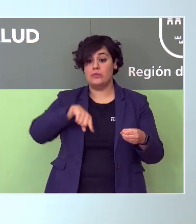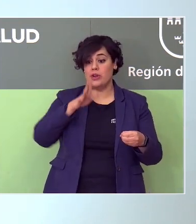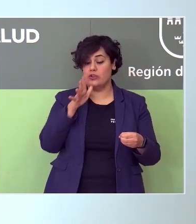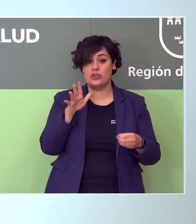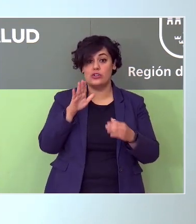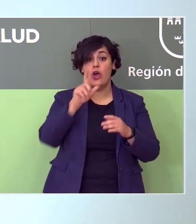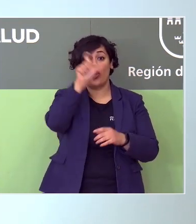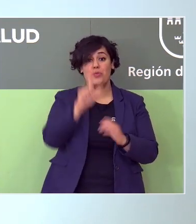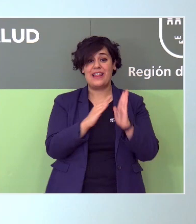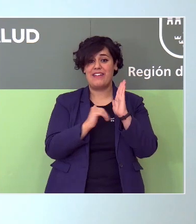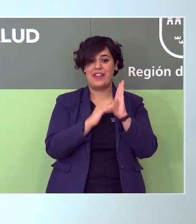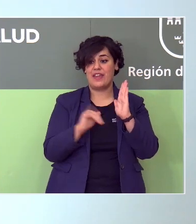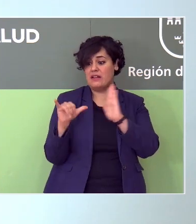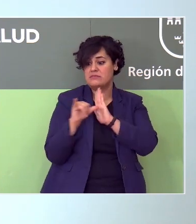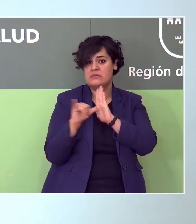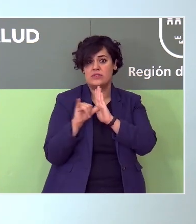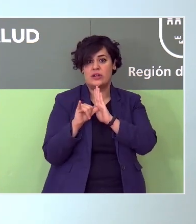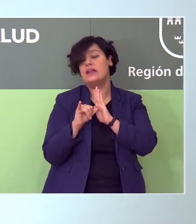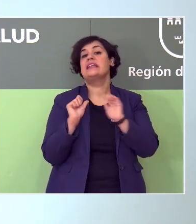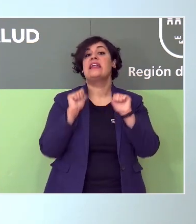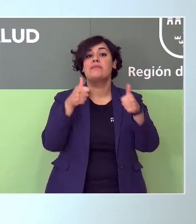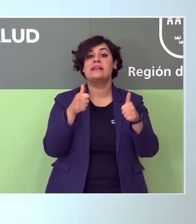kilómetros de la Comunidad Valenciana y los primeros brotes que hubo en la zona de